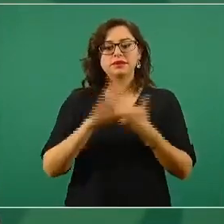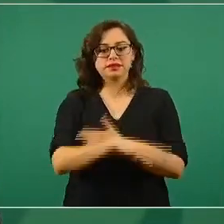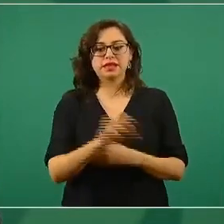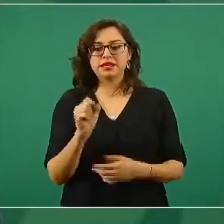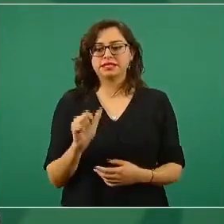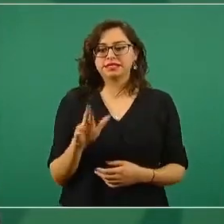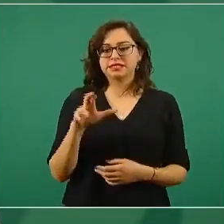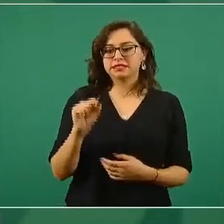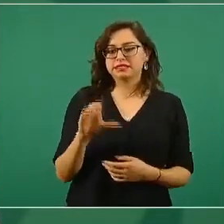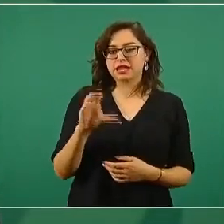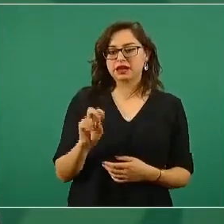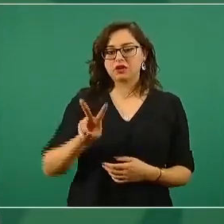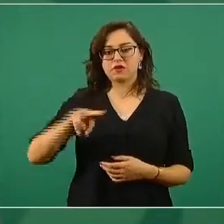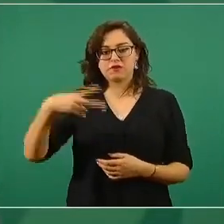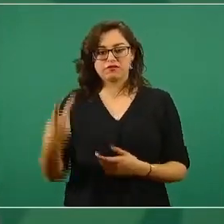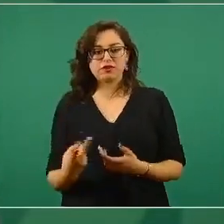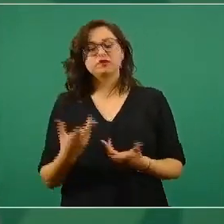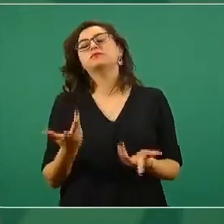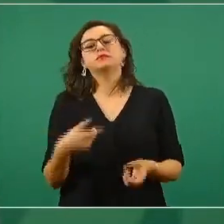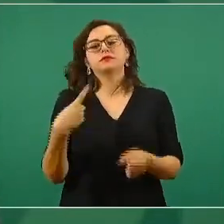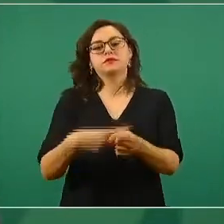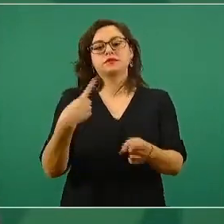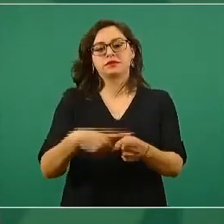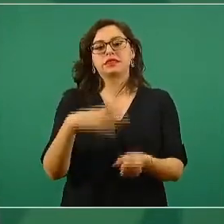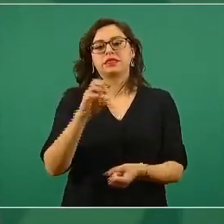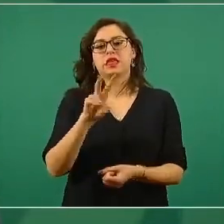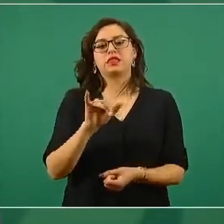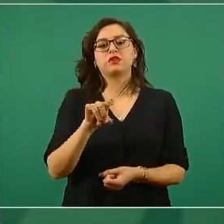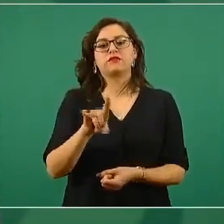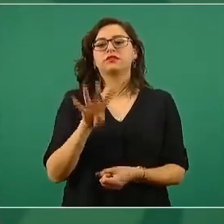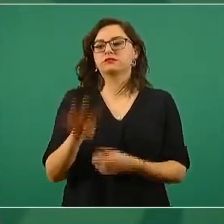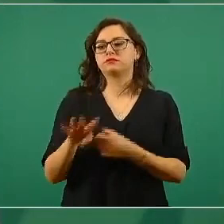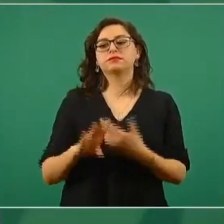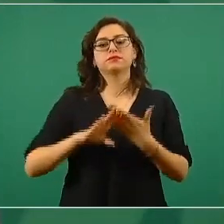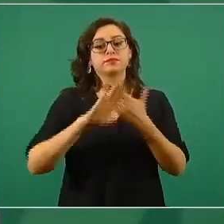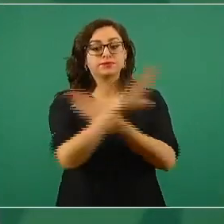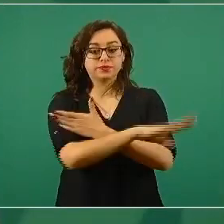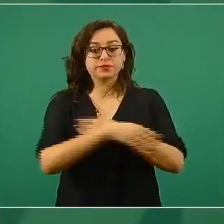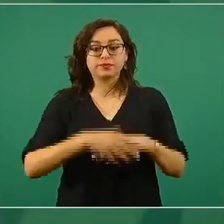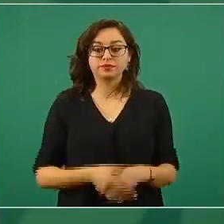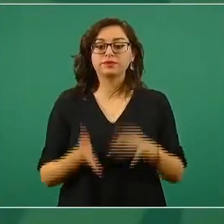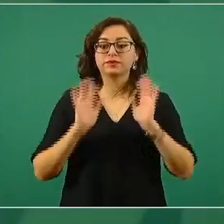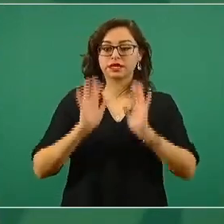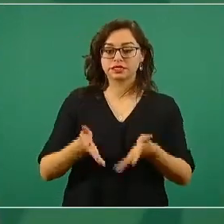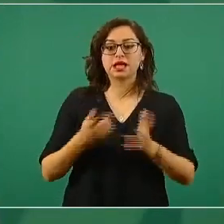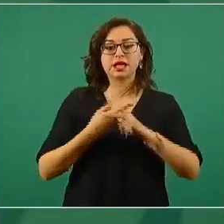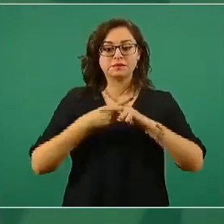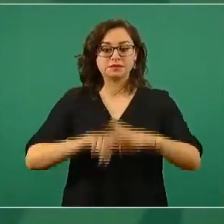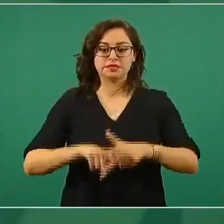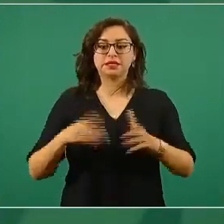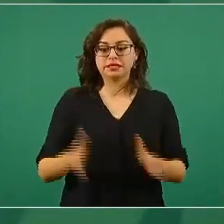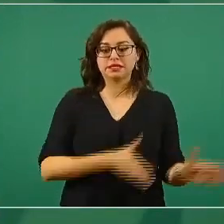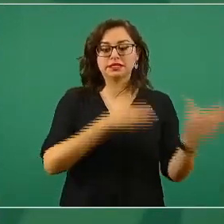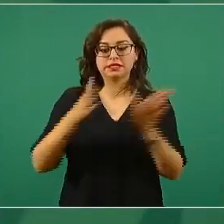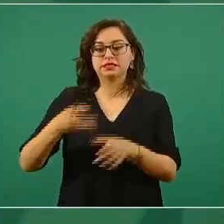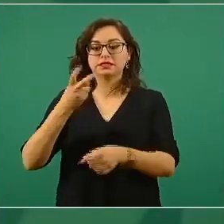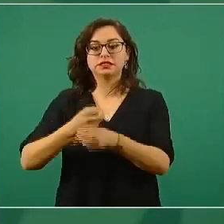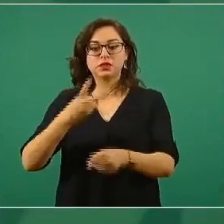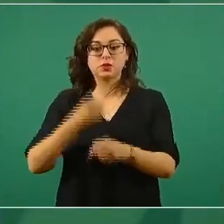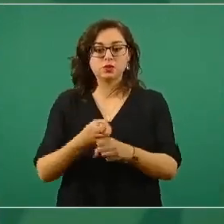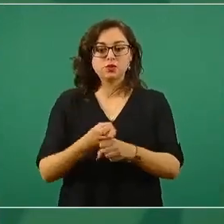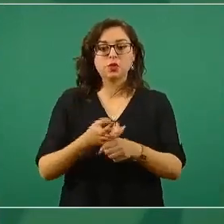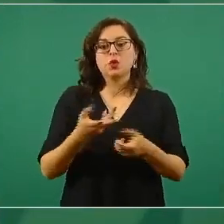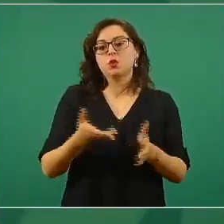enfermedad de COVID-19, ya ahora en marcha su segunda etapa, que es precisamente